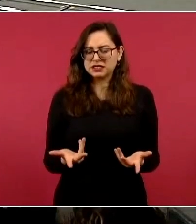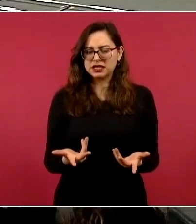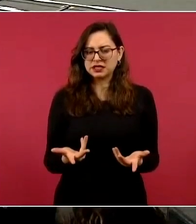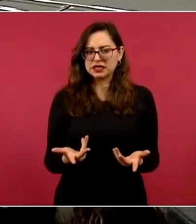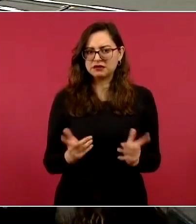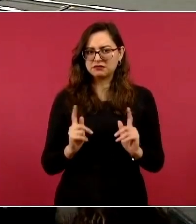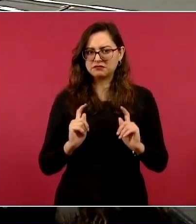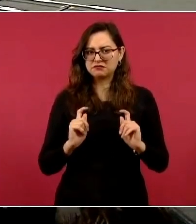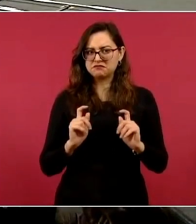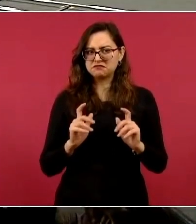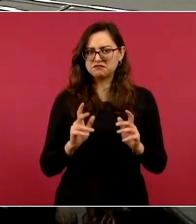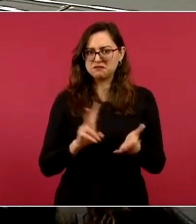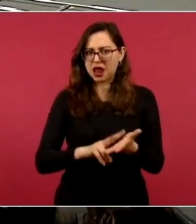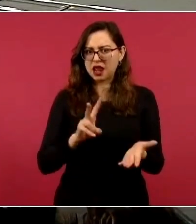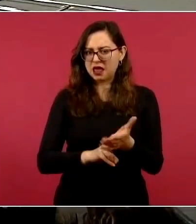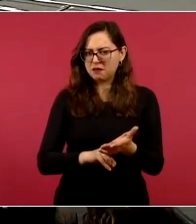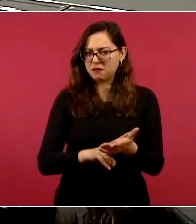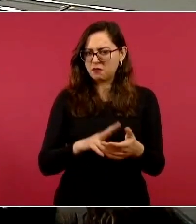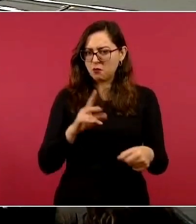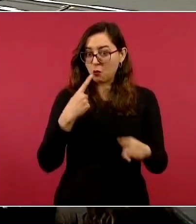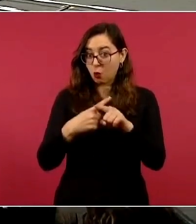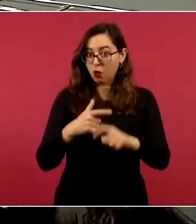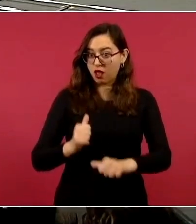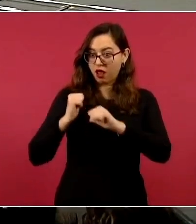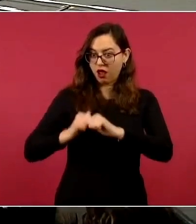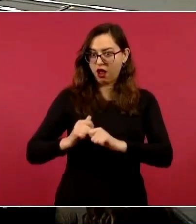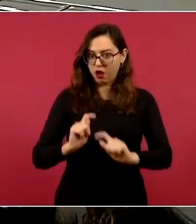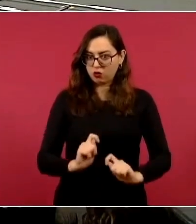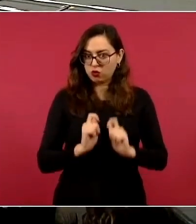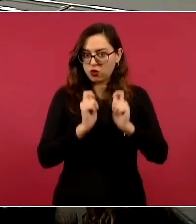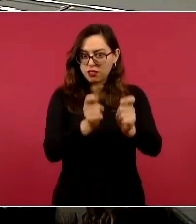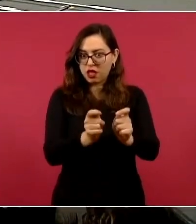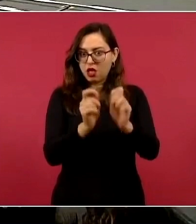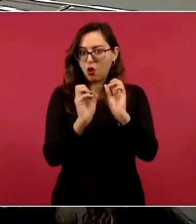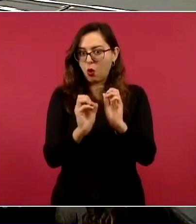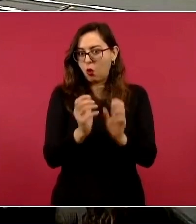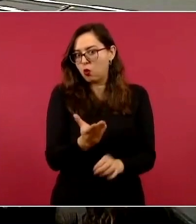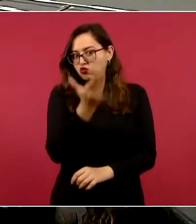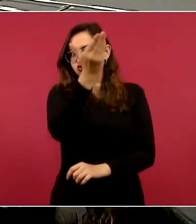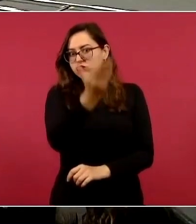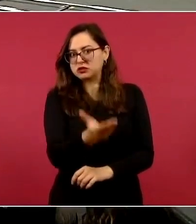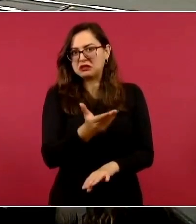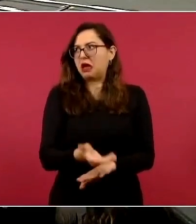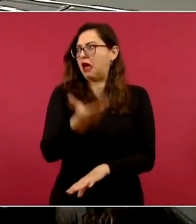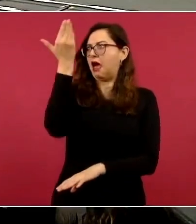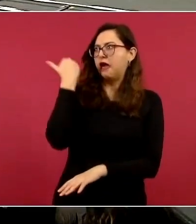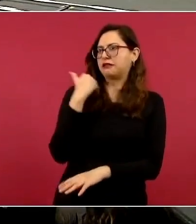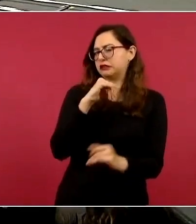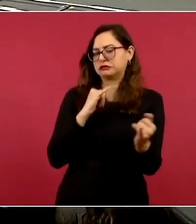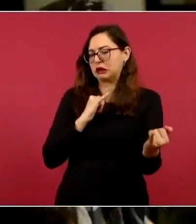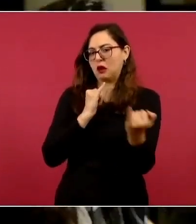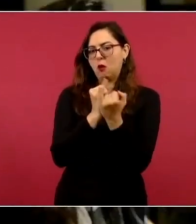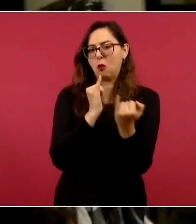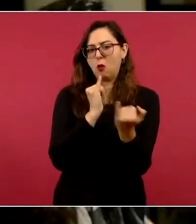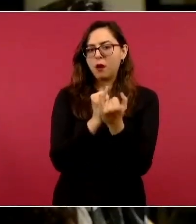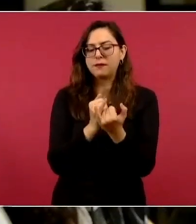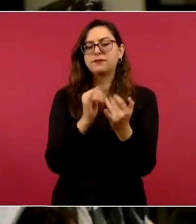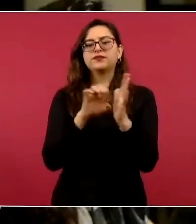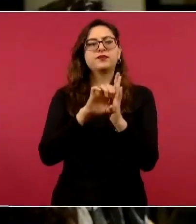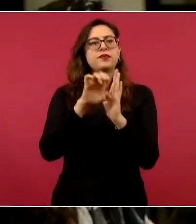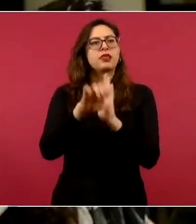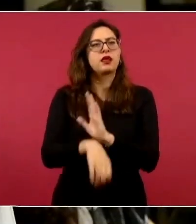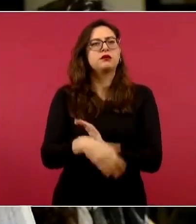presidente, y de los personajes que su administración distingue, entre ellos el presidente Lázaro Cárdenas,